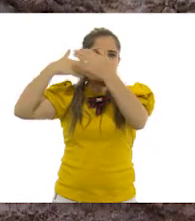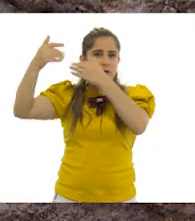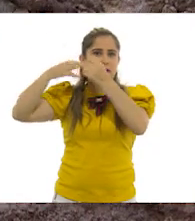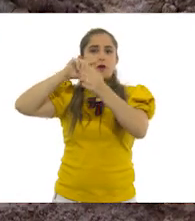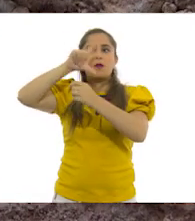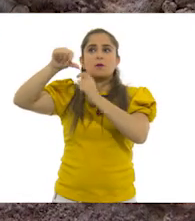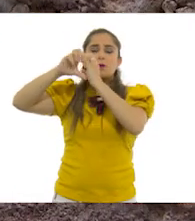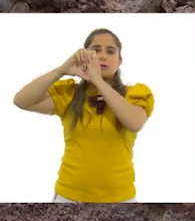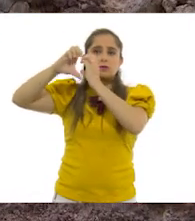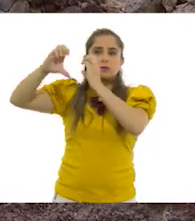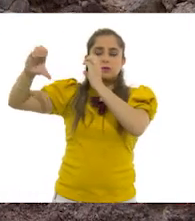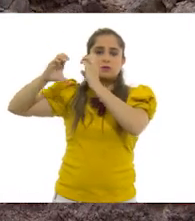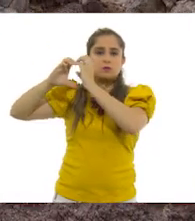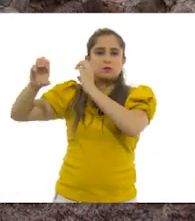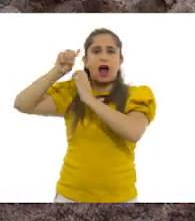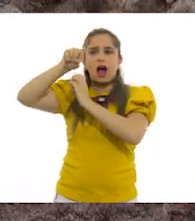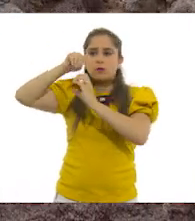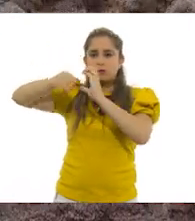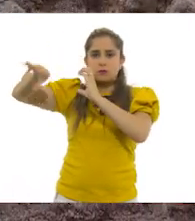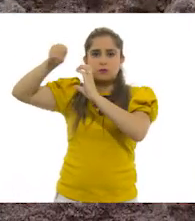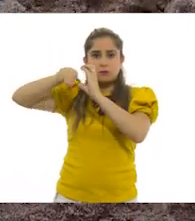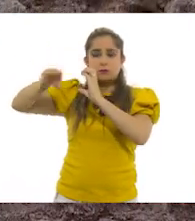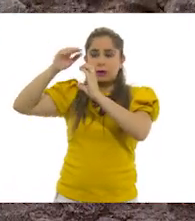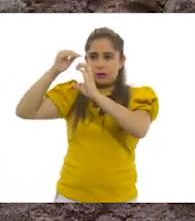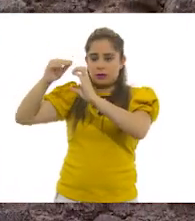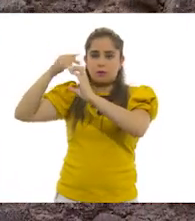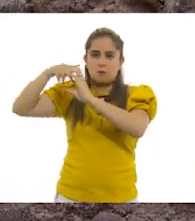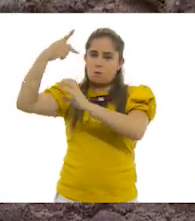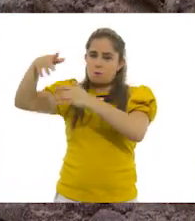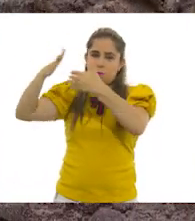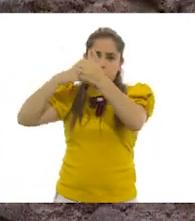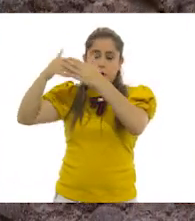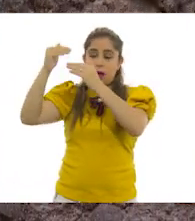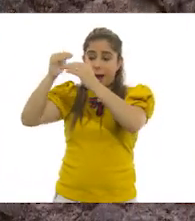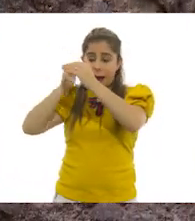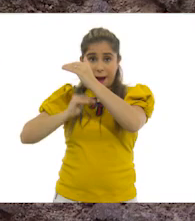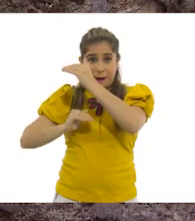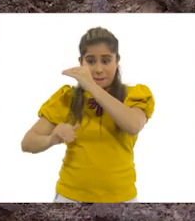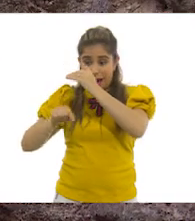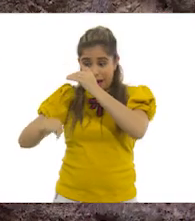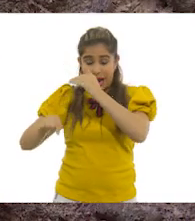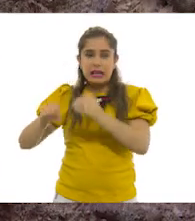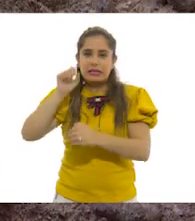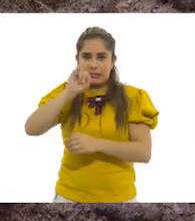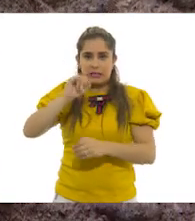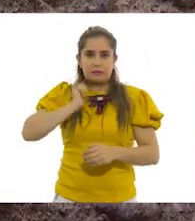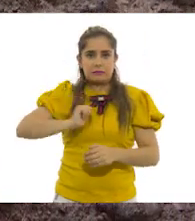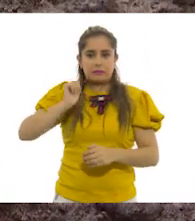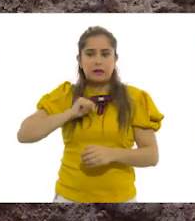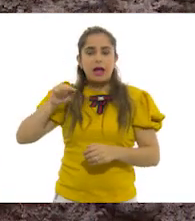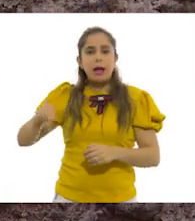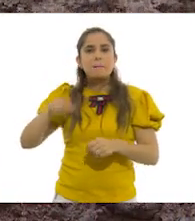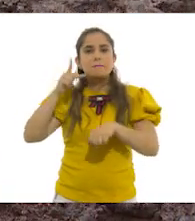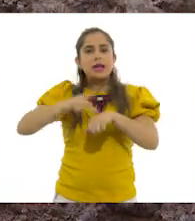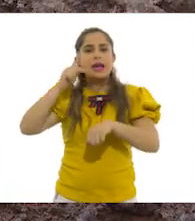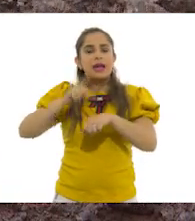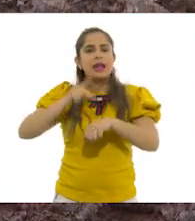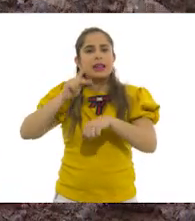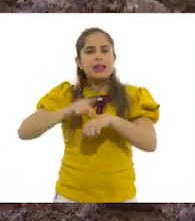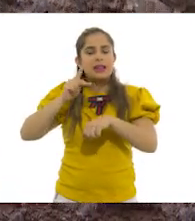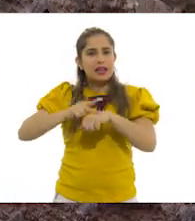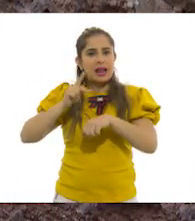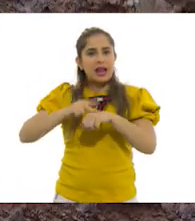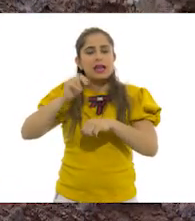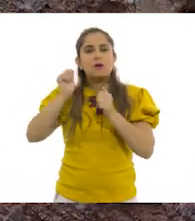todo esto. Y estos niveles ya son prehispánicos. Estos se llaman entortados, son grandes piedras de tezontle unidos con argamasa de